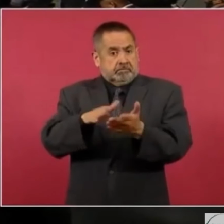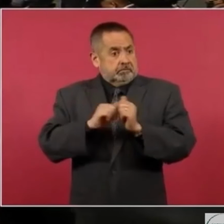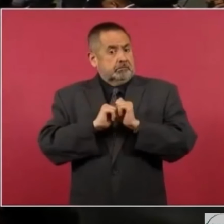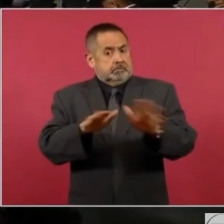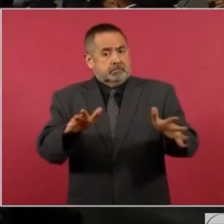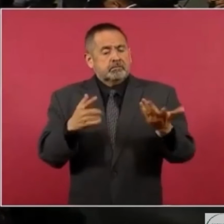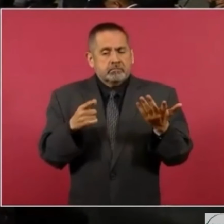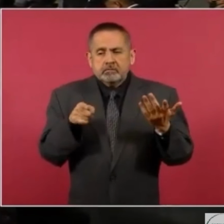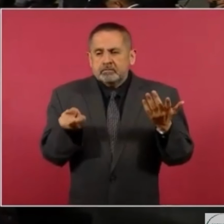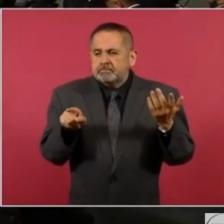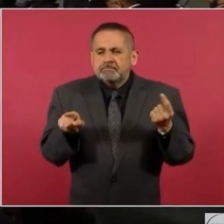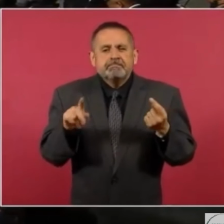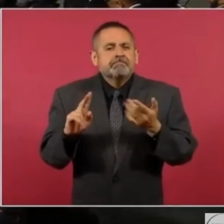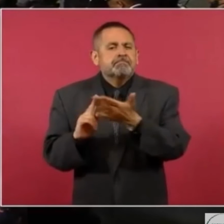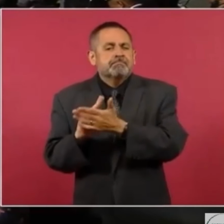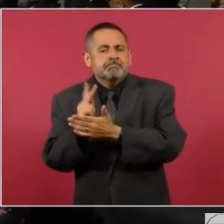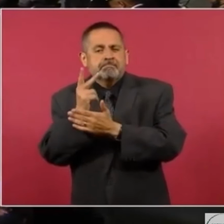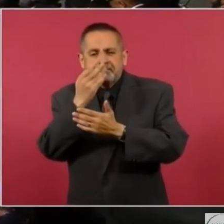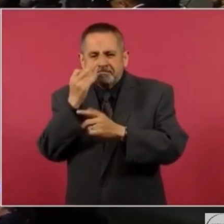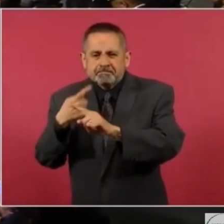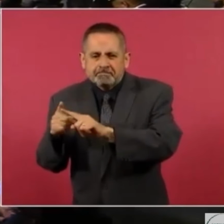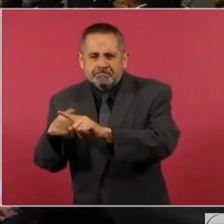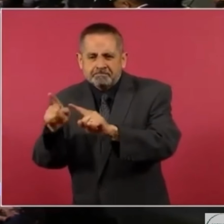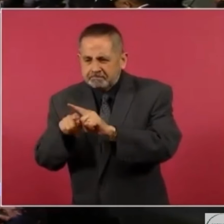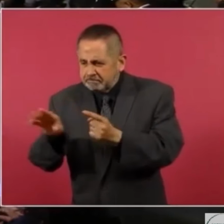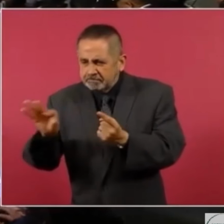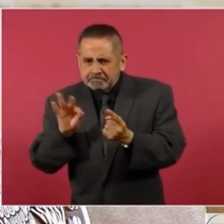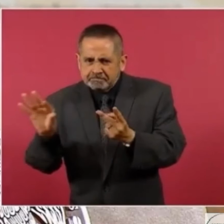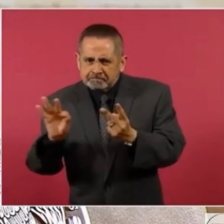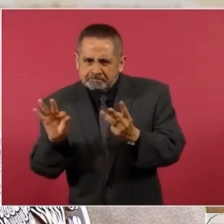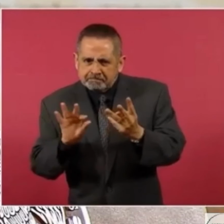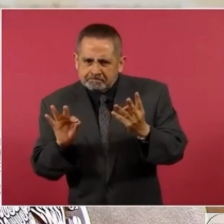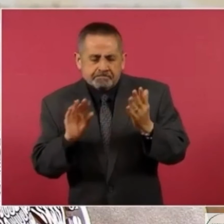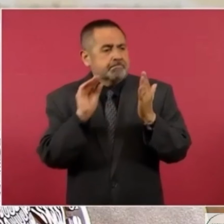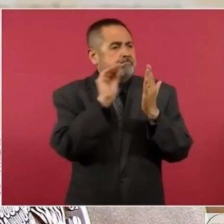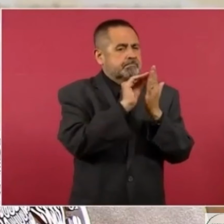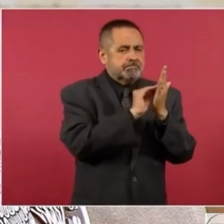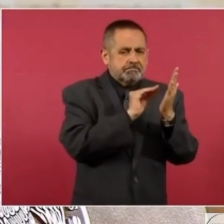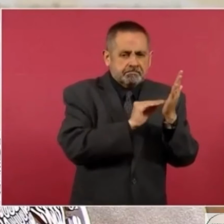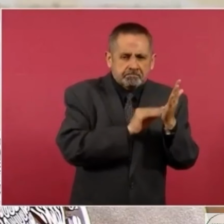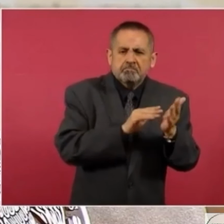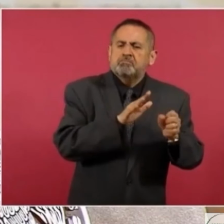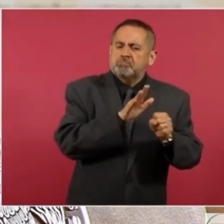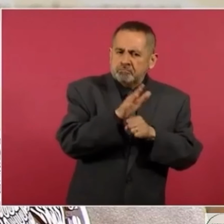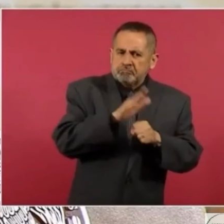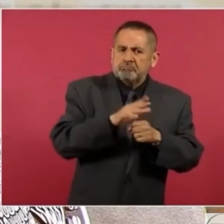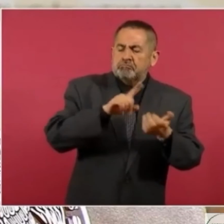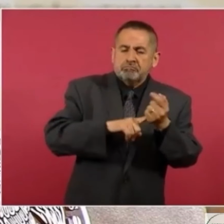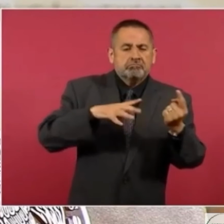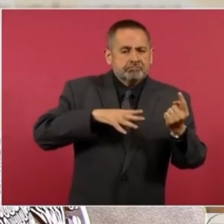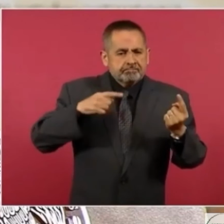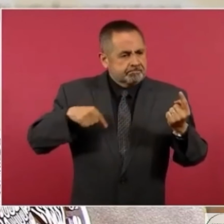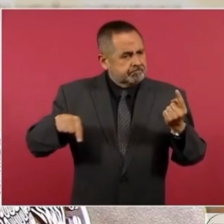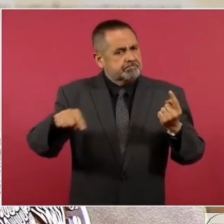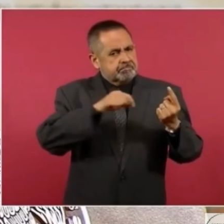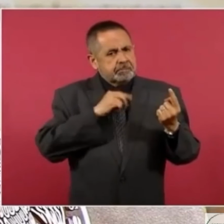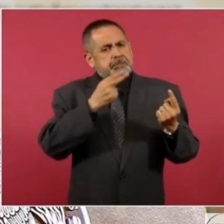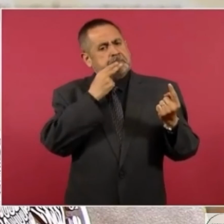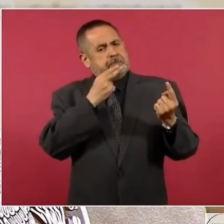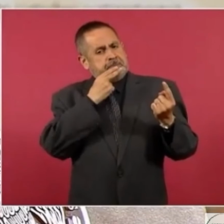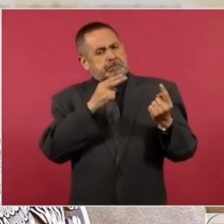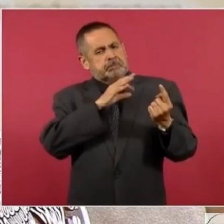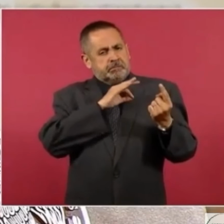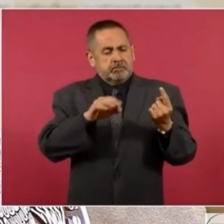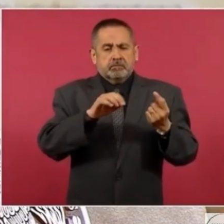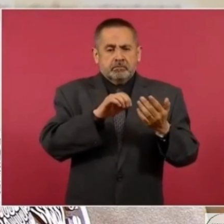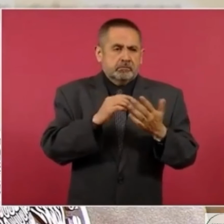una recopilación sistemática de cuáles son los productos que existen y cómo pueden ser utilizados,